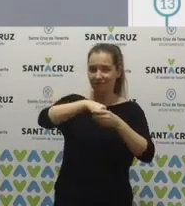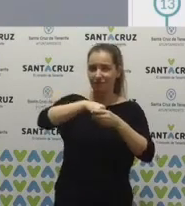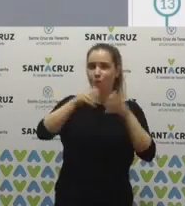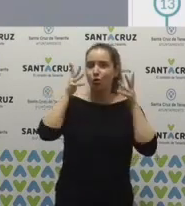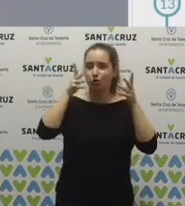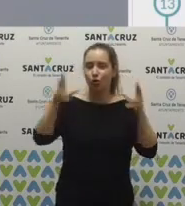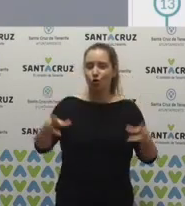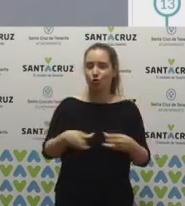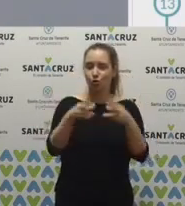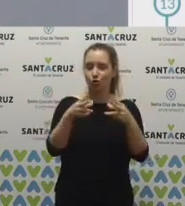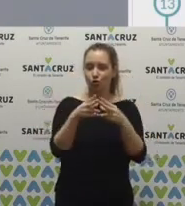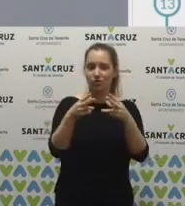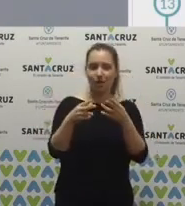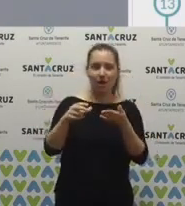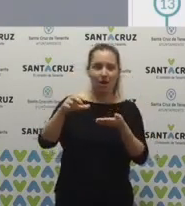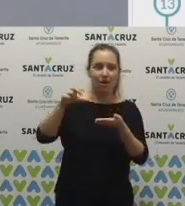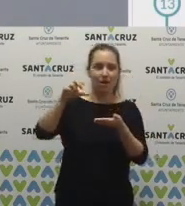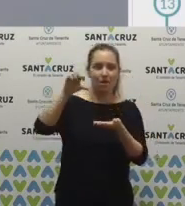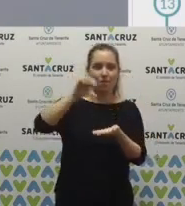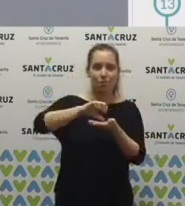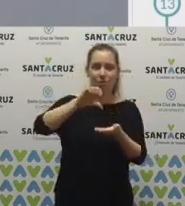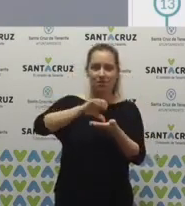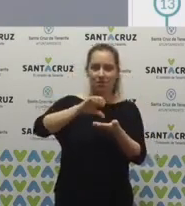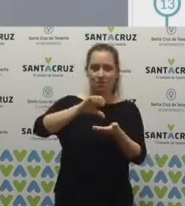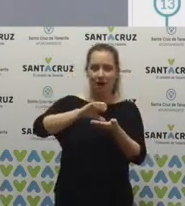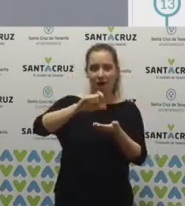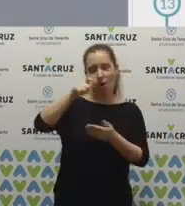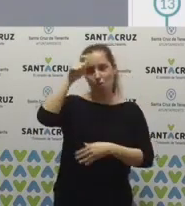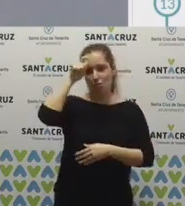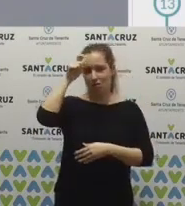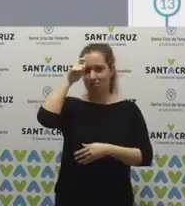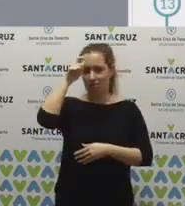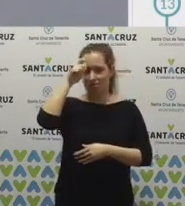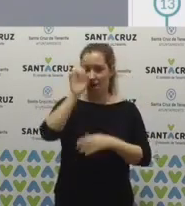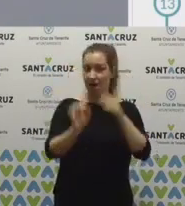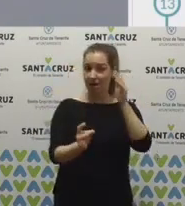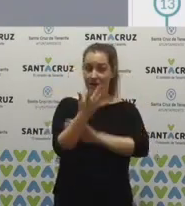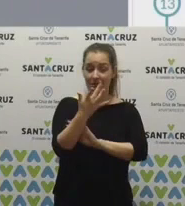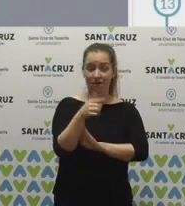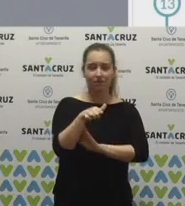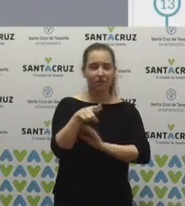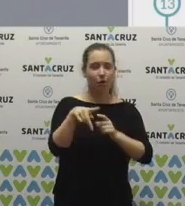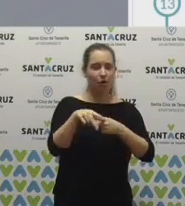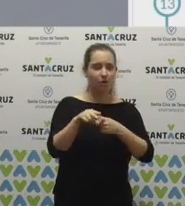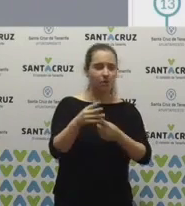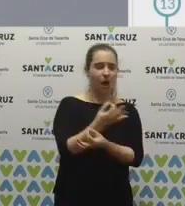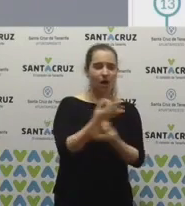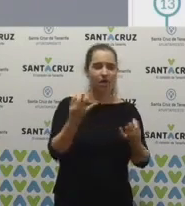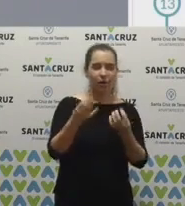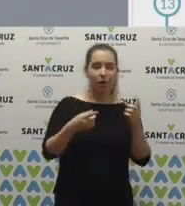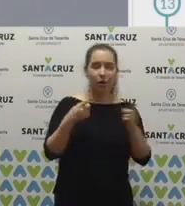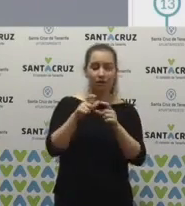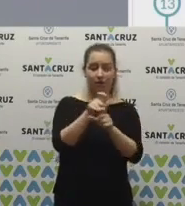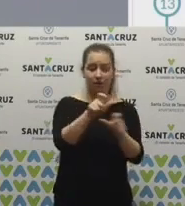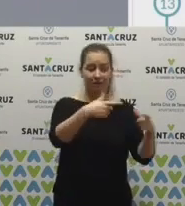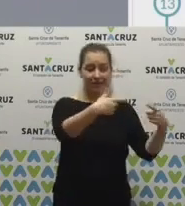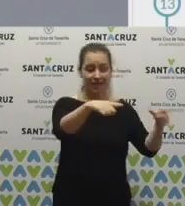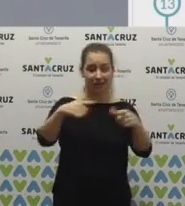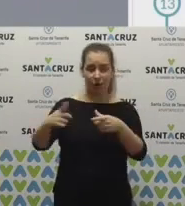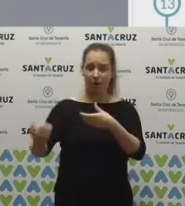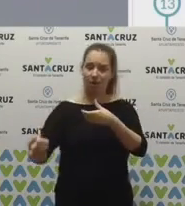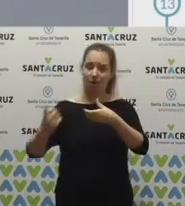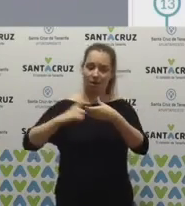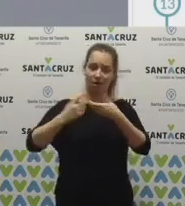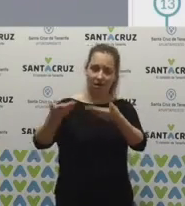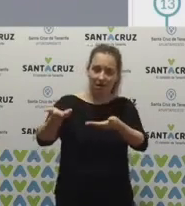sería el instrumento es adecuado para que los distintos sectores de la ciudad vayan poniendo encima de la mesa la problemática que se encuentra